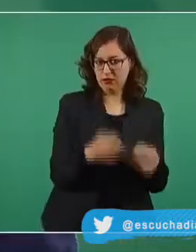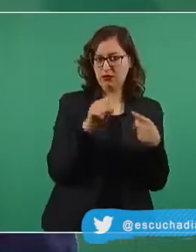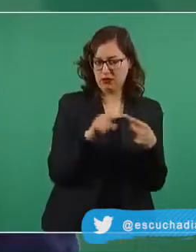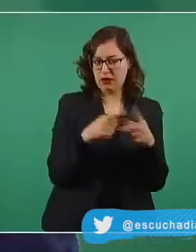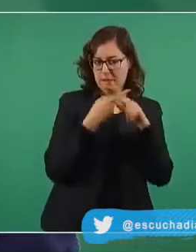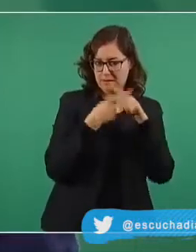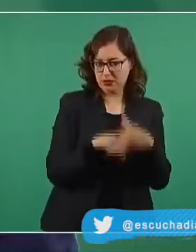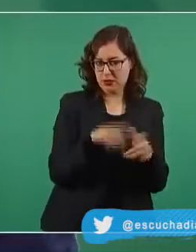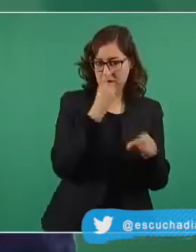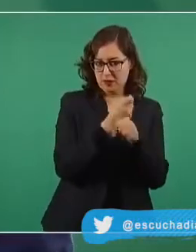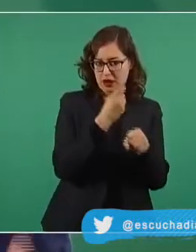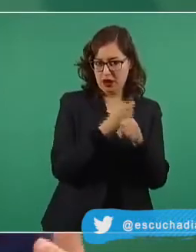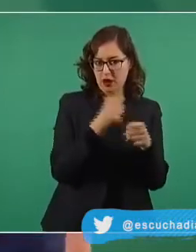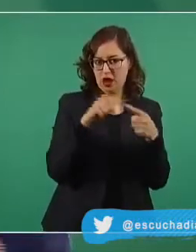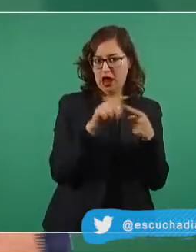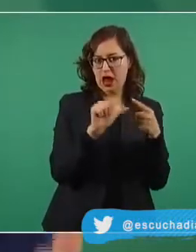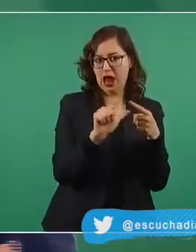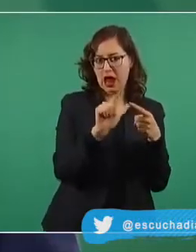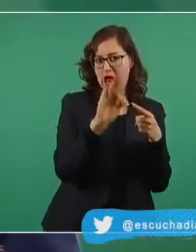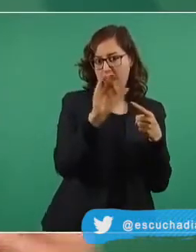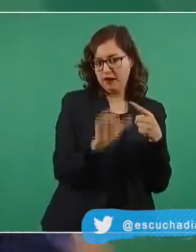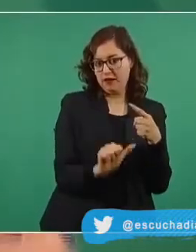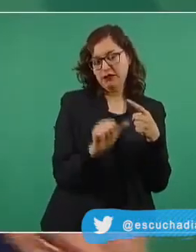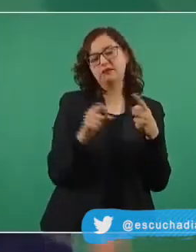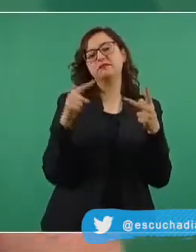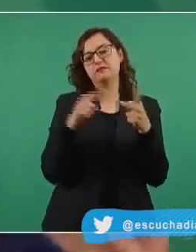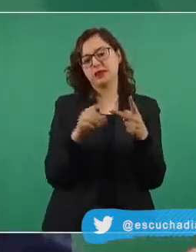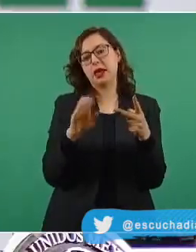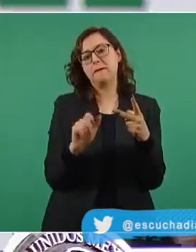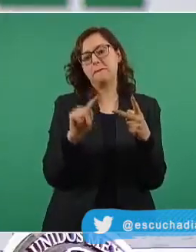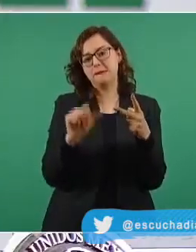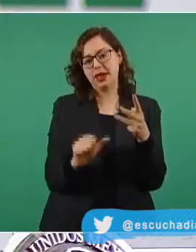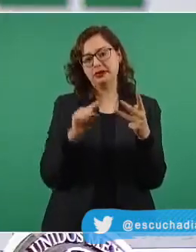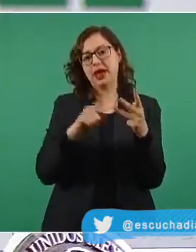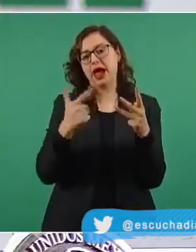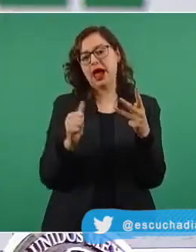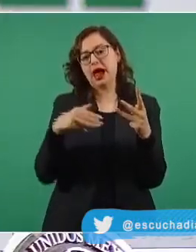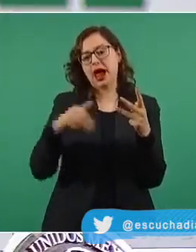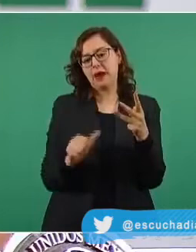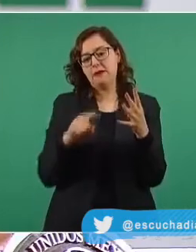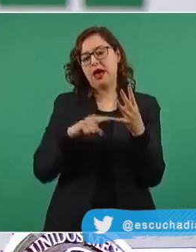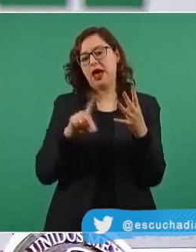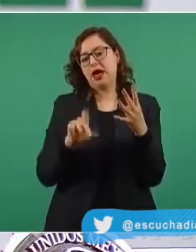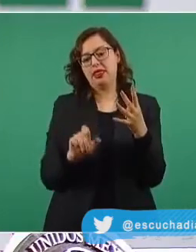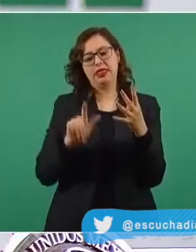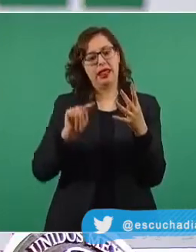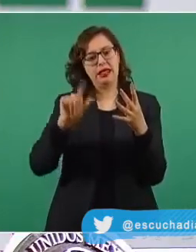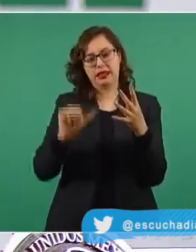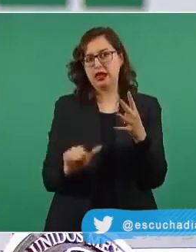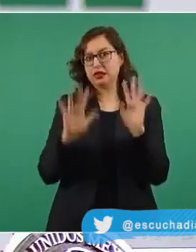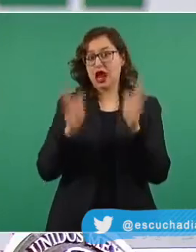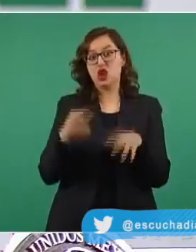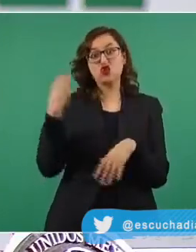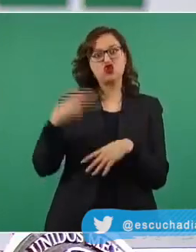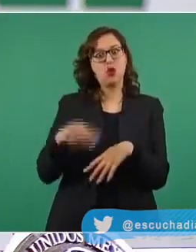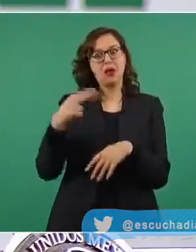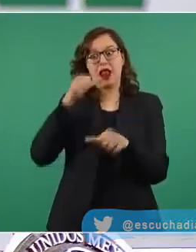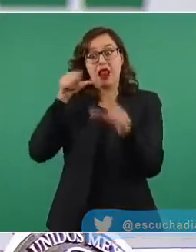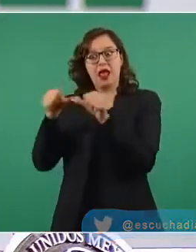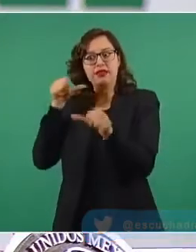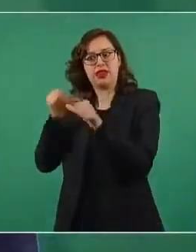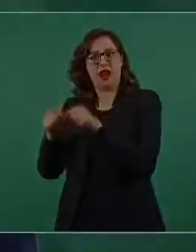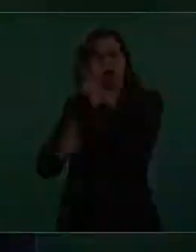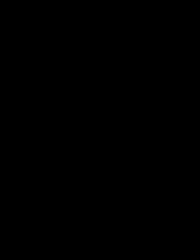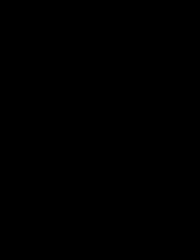distancia, ventilación en espacios cerrados y disminución de aforo en espacios públicos. Seguiremos informando.